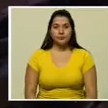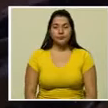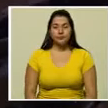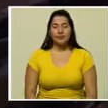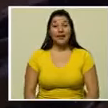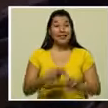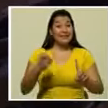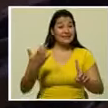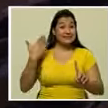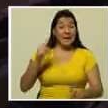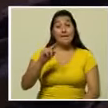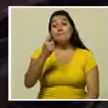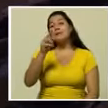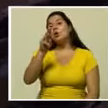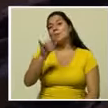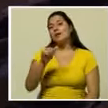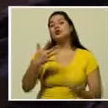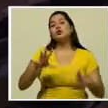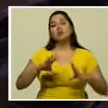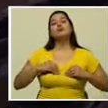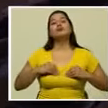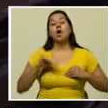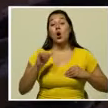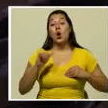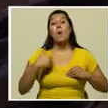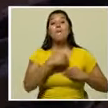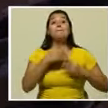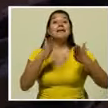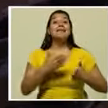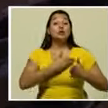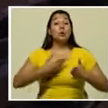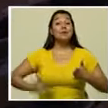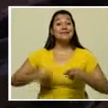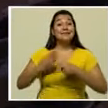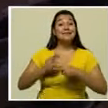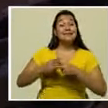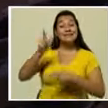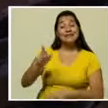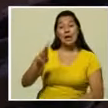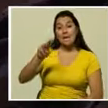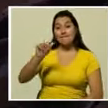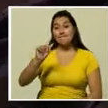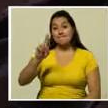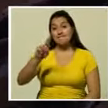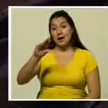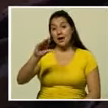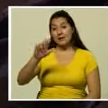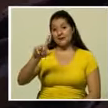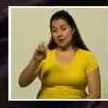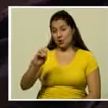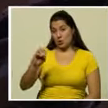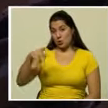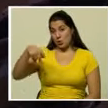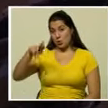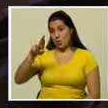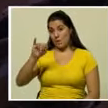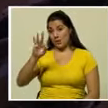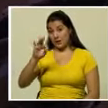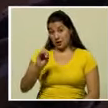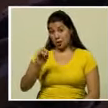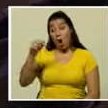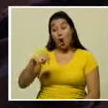Desde el pasado 1 de mayo asumió como ministro de la presidencia Marcelo Prieto, y hoy justamente él se presentó acá en la